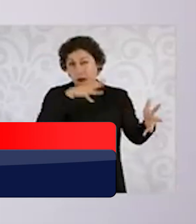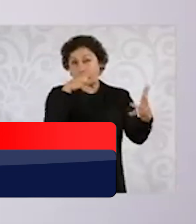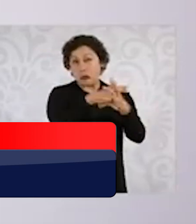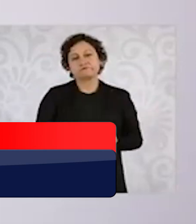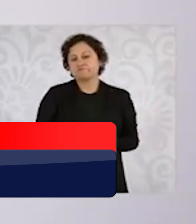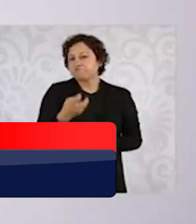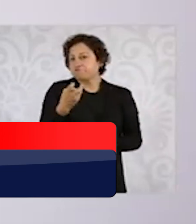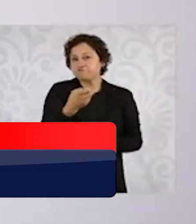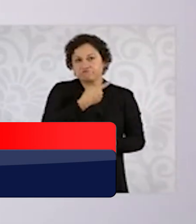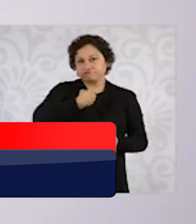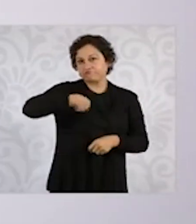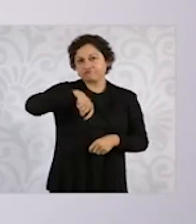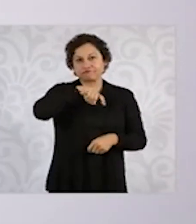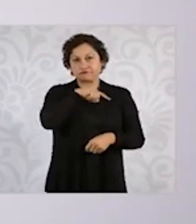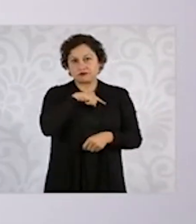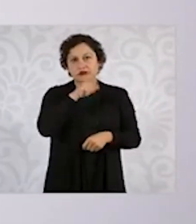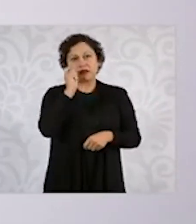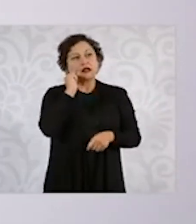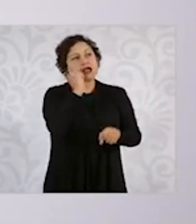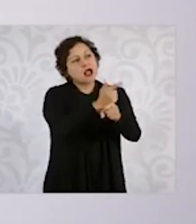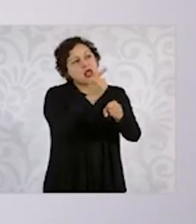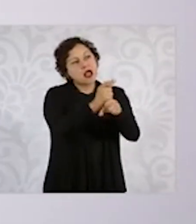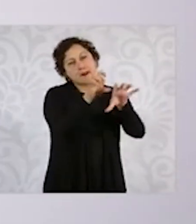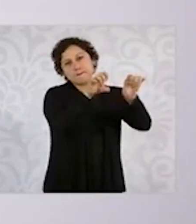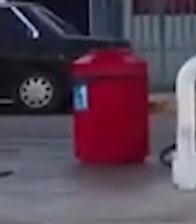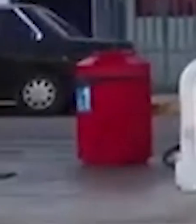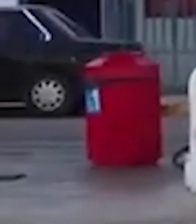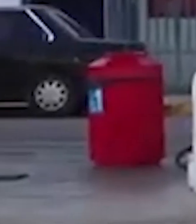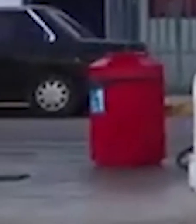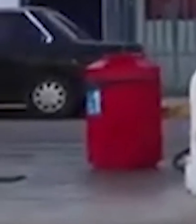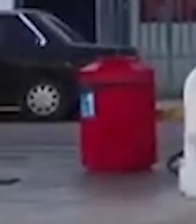buscamos ejecuciones extrajudiciales, que era lo que